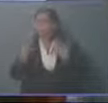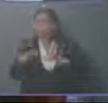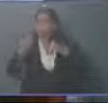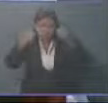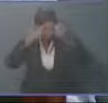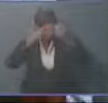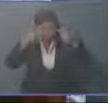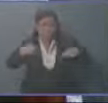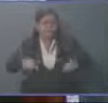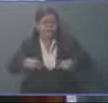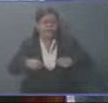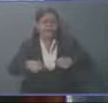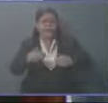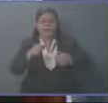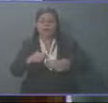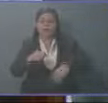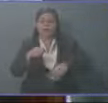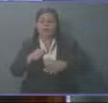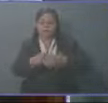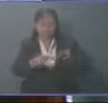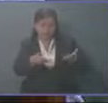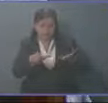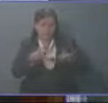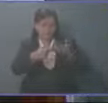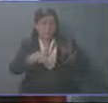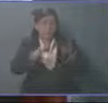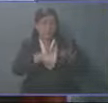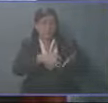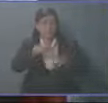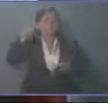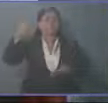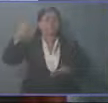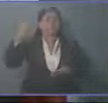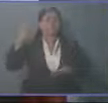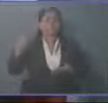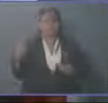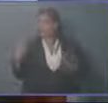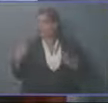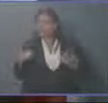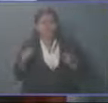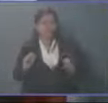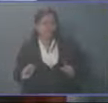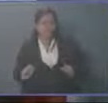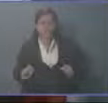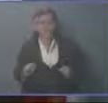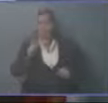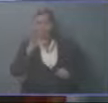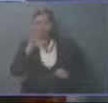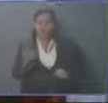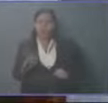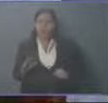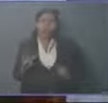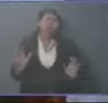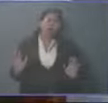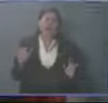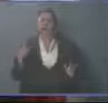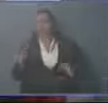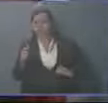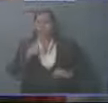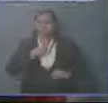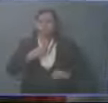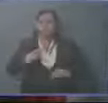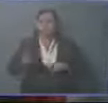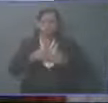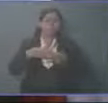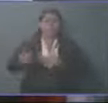el estado de excepción. Es decir, no se puede permitir que en nombre de la vida maten gente, que en nombre